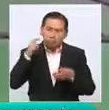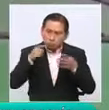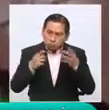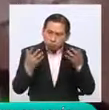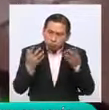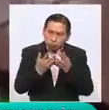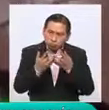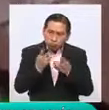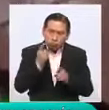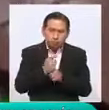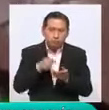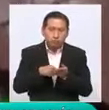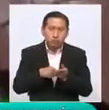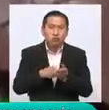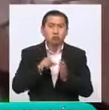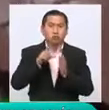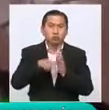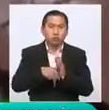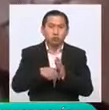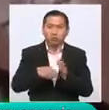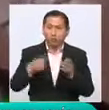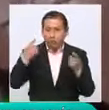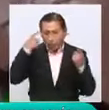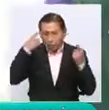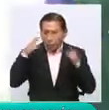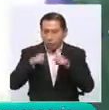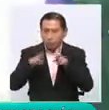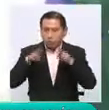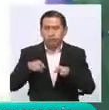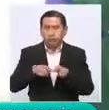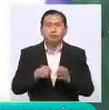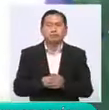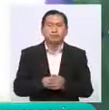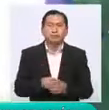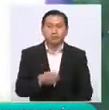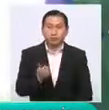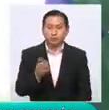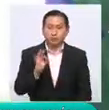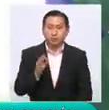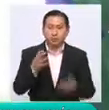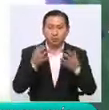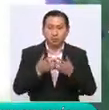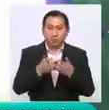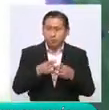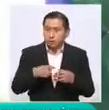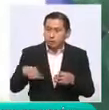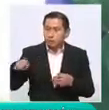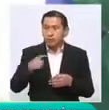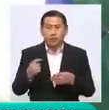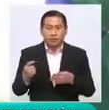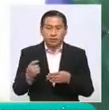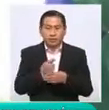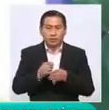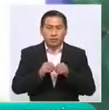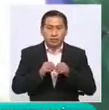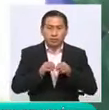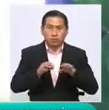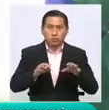los requisitos. El siguiente paso es la firma de un memorándum. De las 19 empresas, la tecnología per